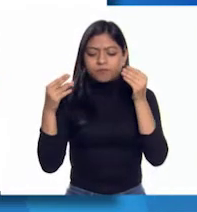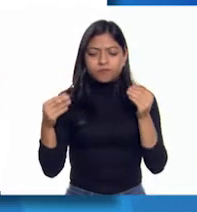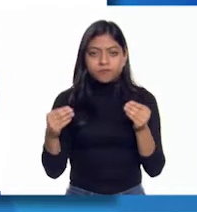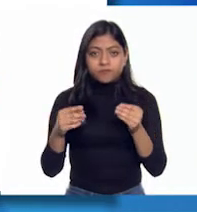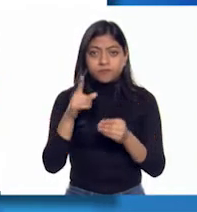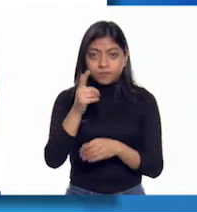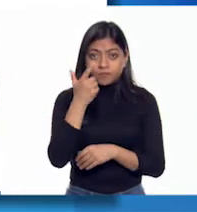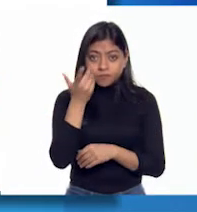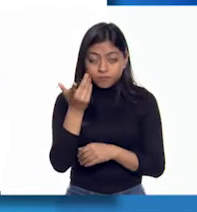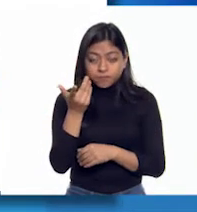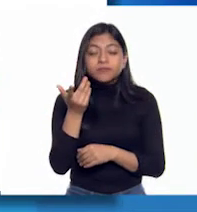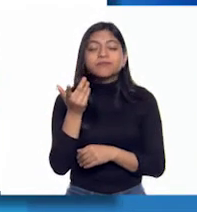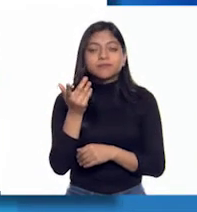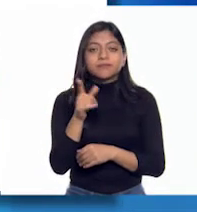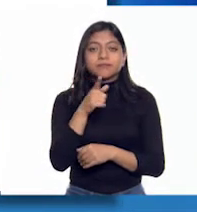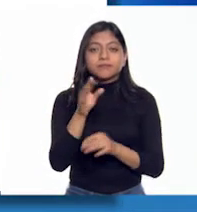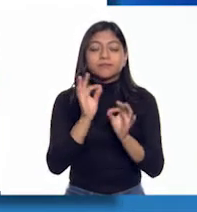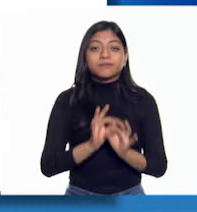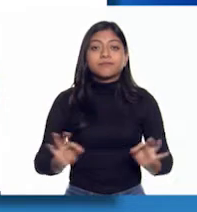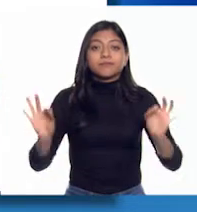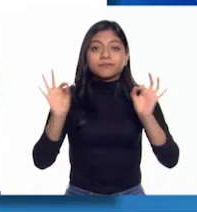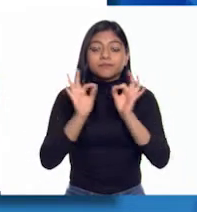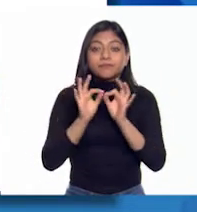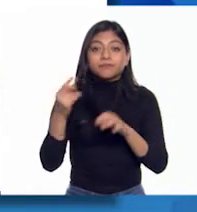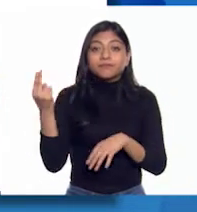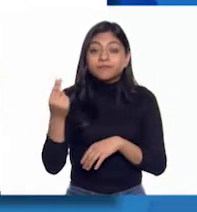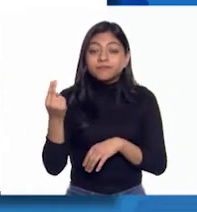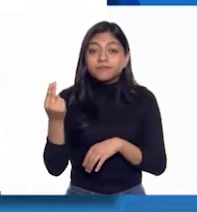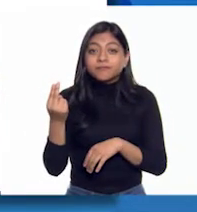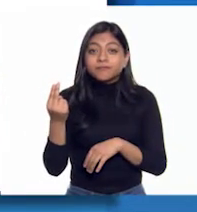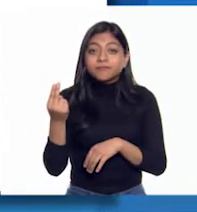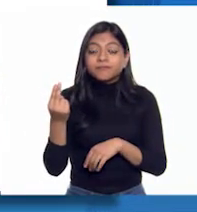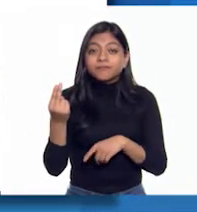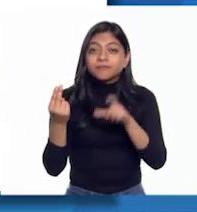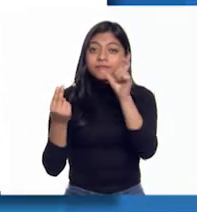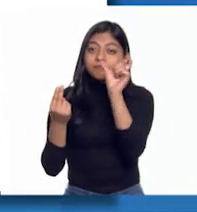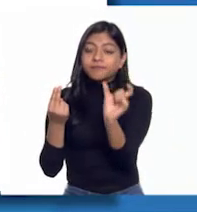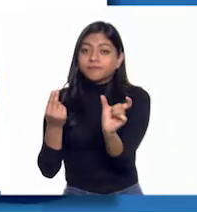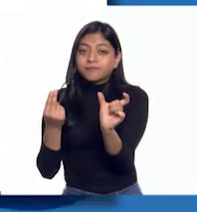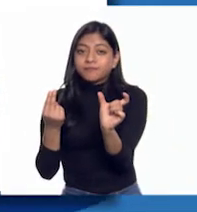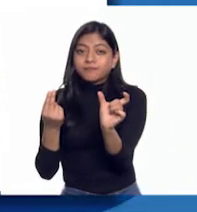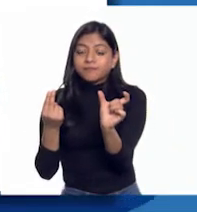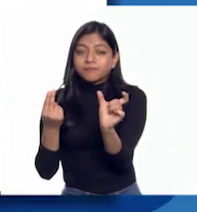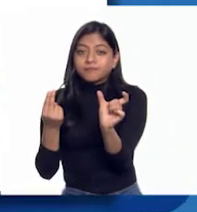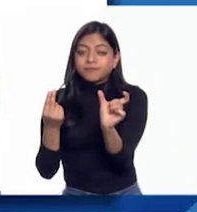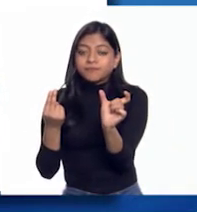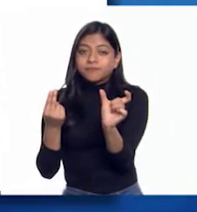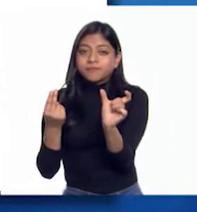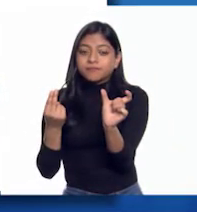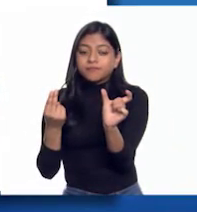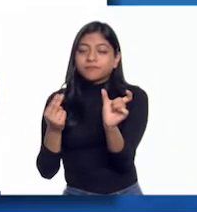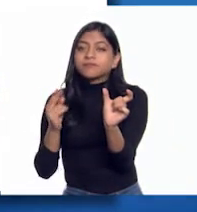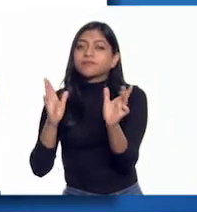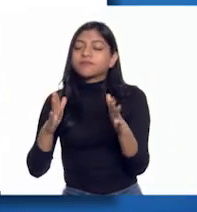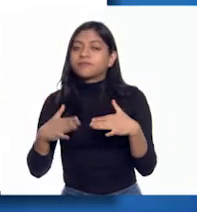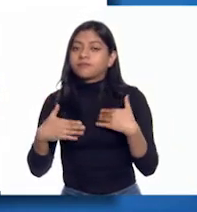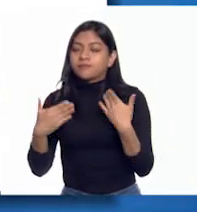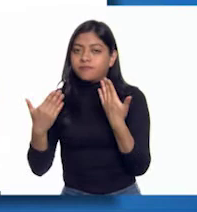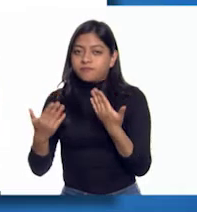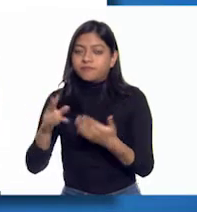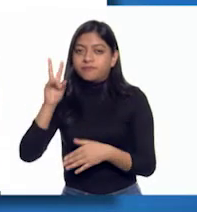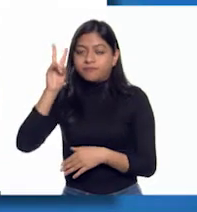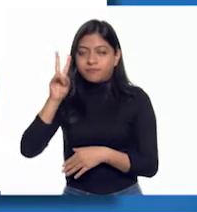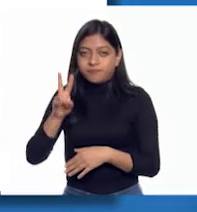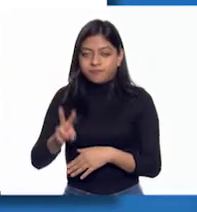afectan, es necesario contar con espacio confiable y verdadera. A ver, ¿cuál será